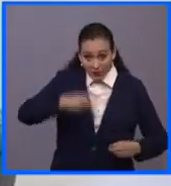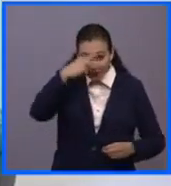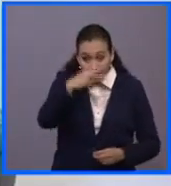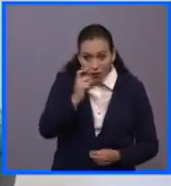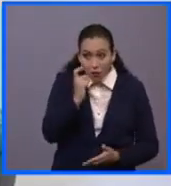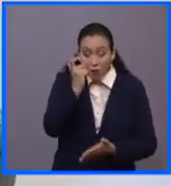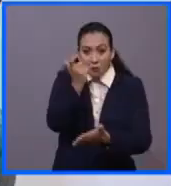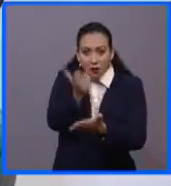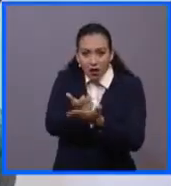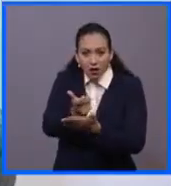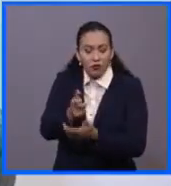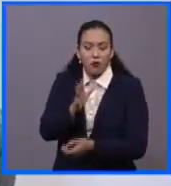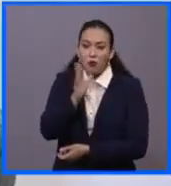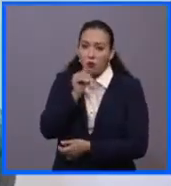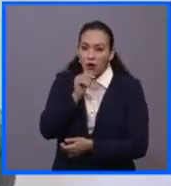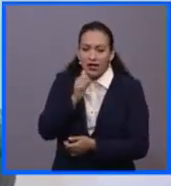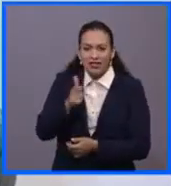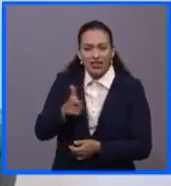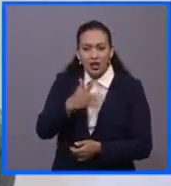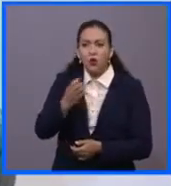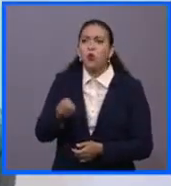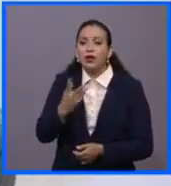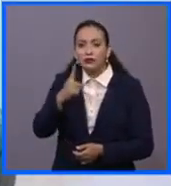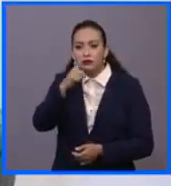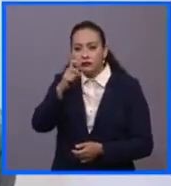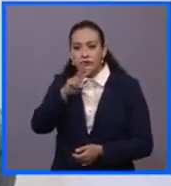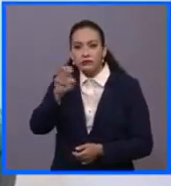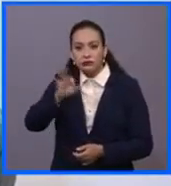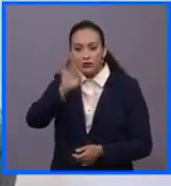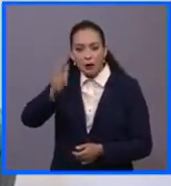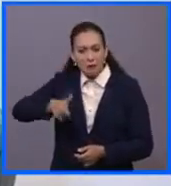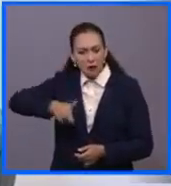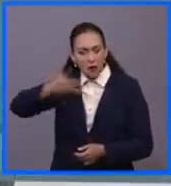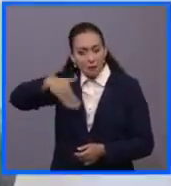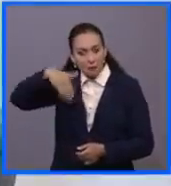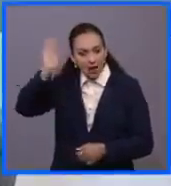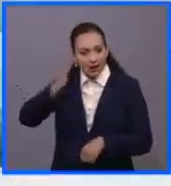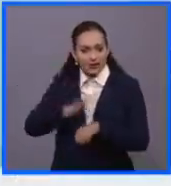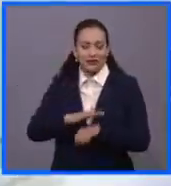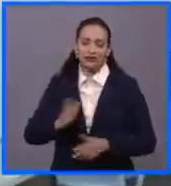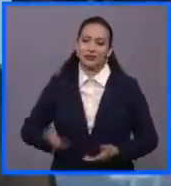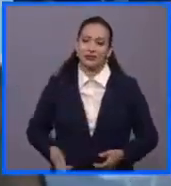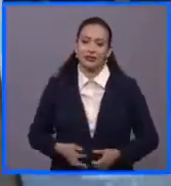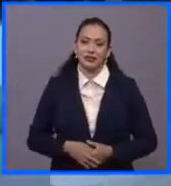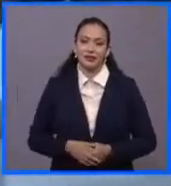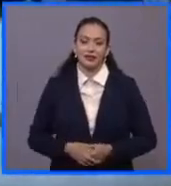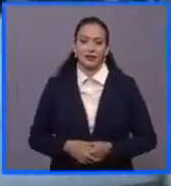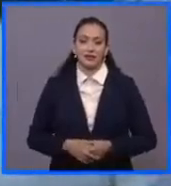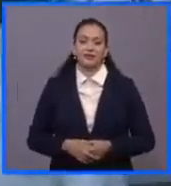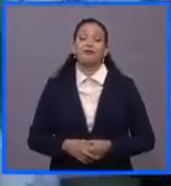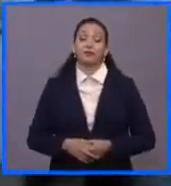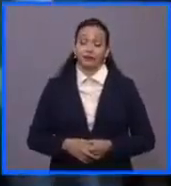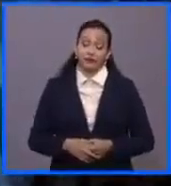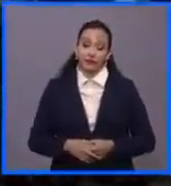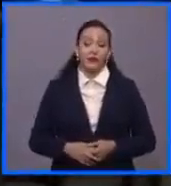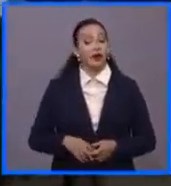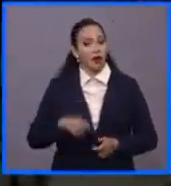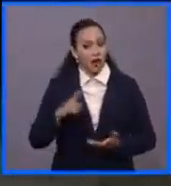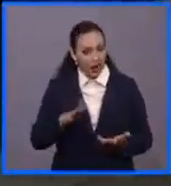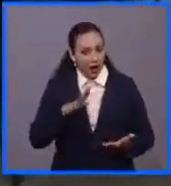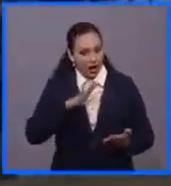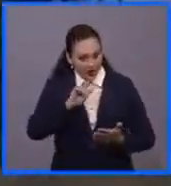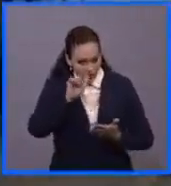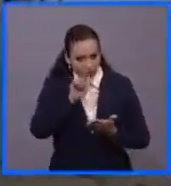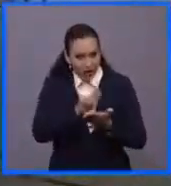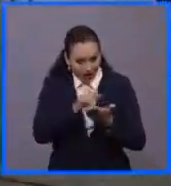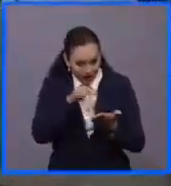ha aumentado 100, 200% o más. Señaló que a pesar de que el Código